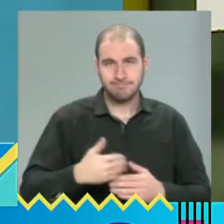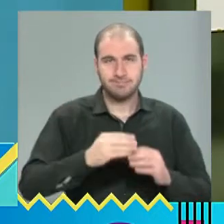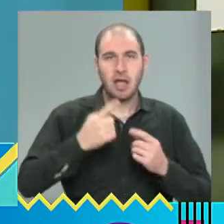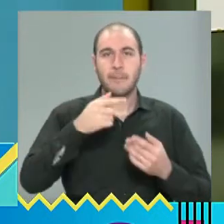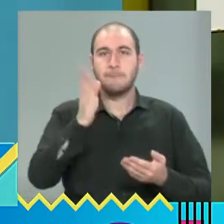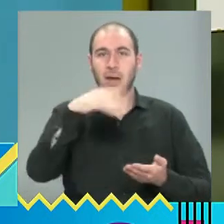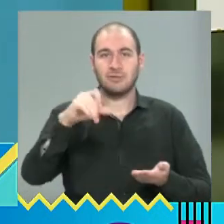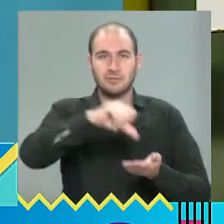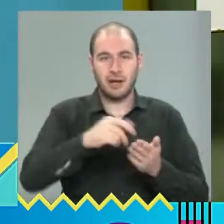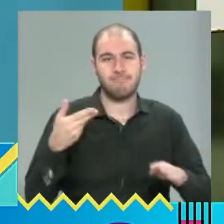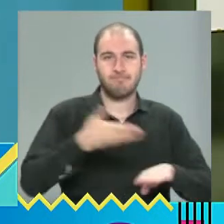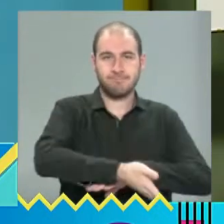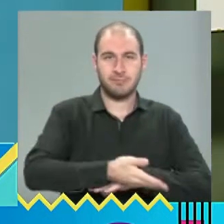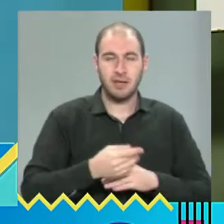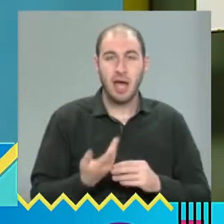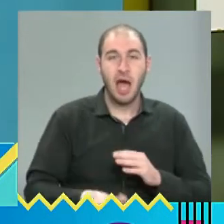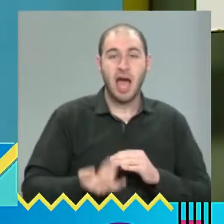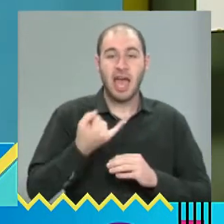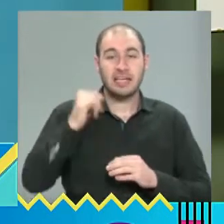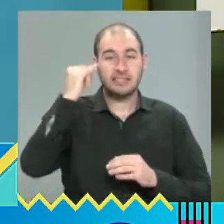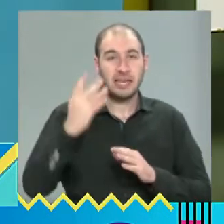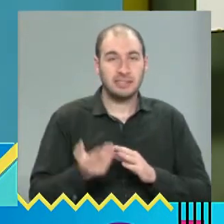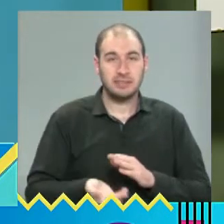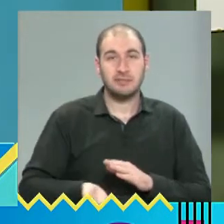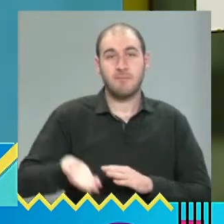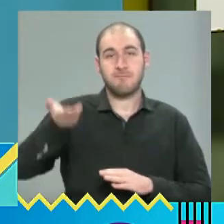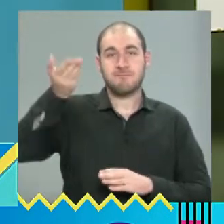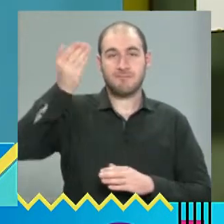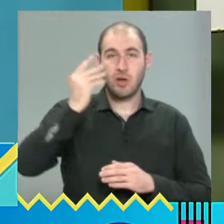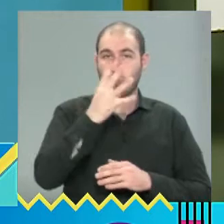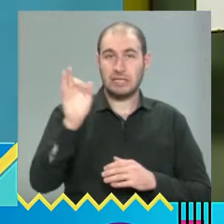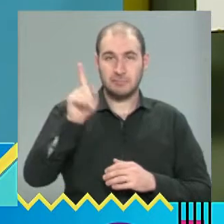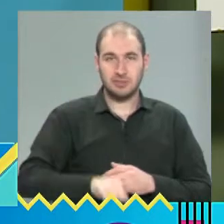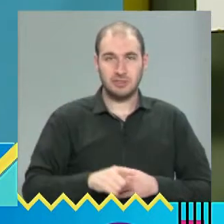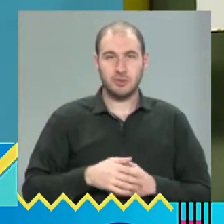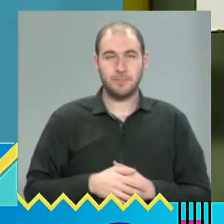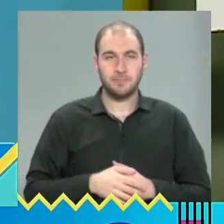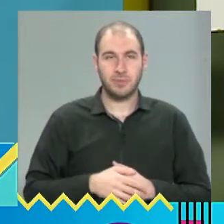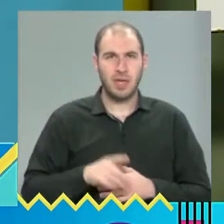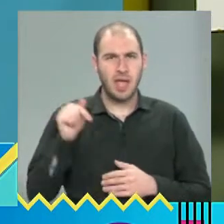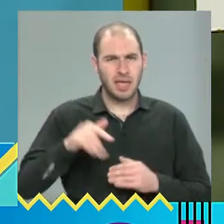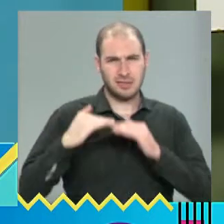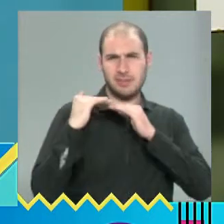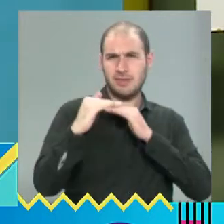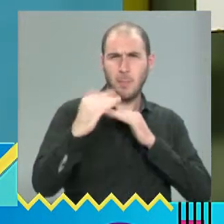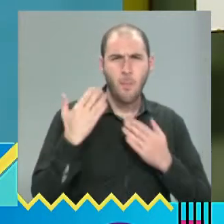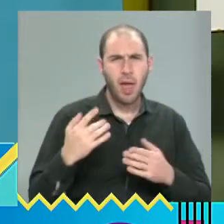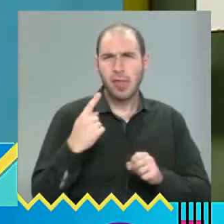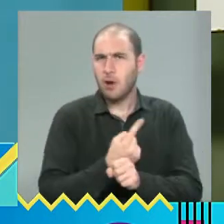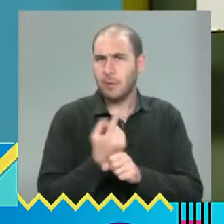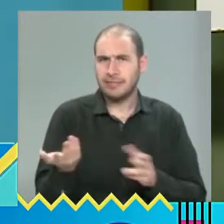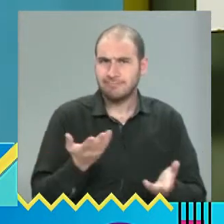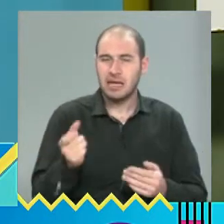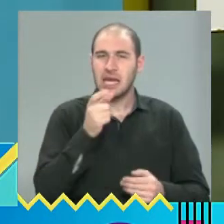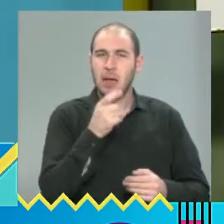acciones del Banco Central, se aumenta la tasa de la política monetaria a un 40%. ¿Se puede sostener esto? ¿No se puede sostener? ¿Cuál